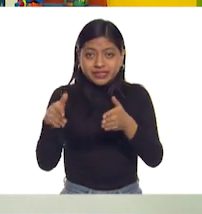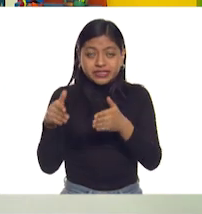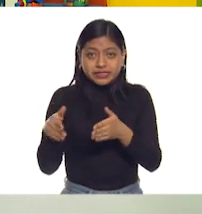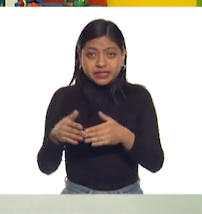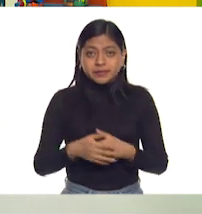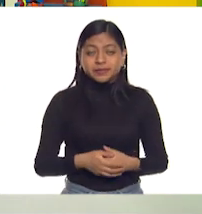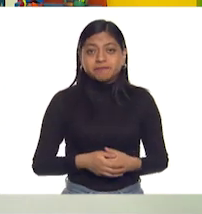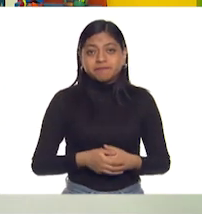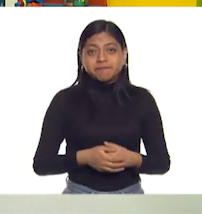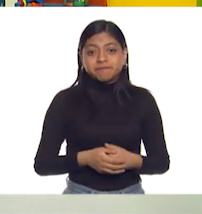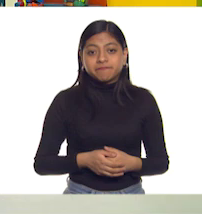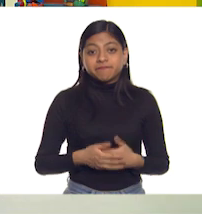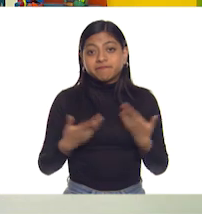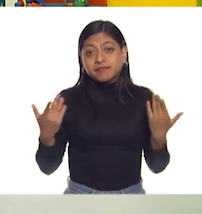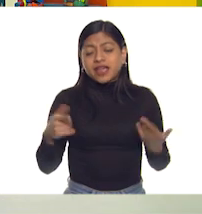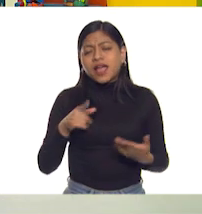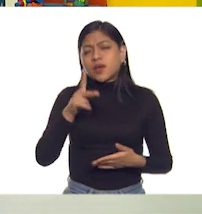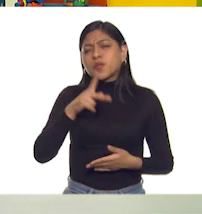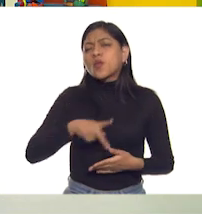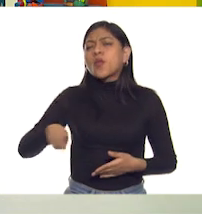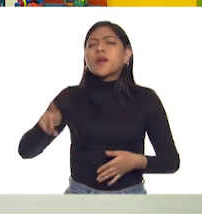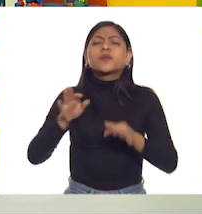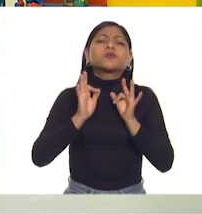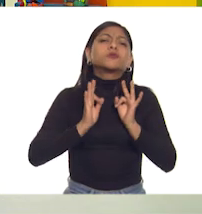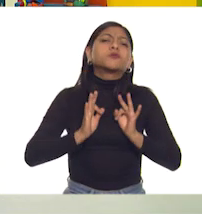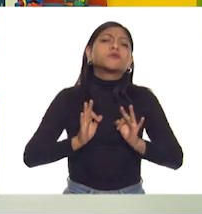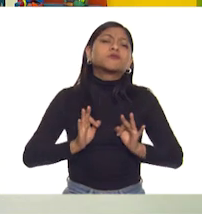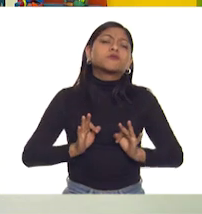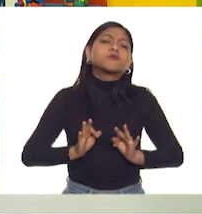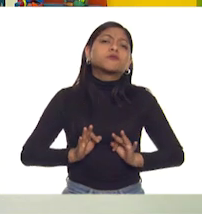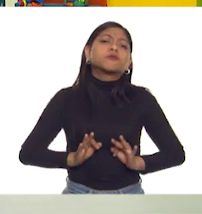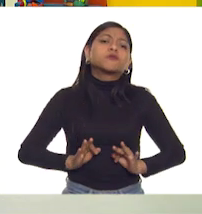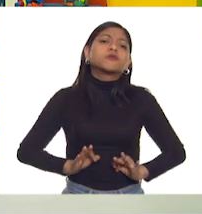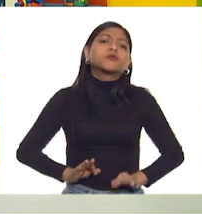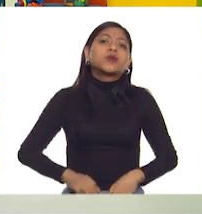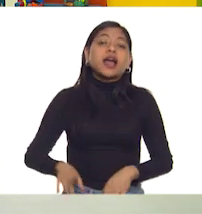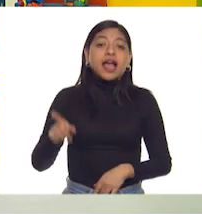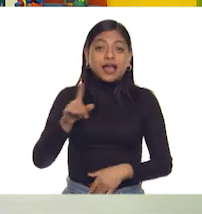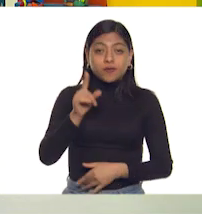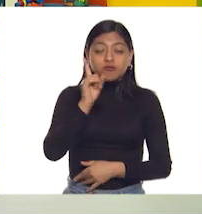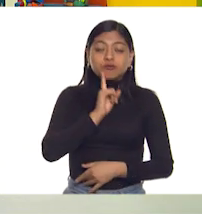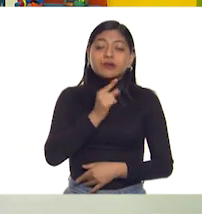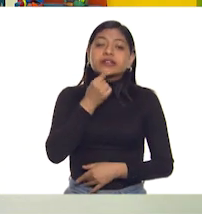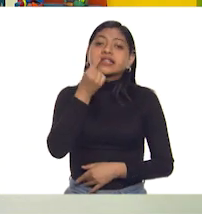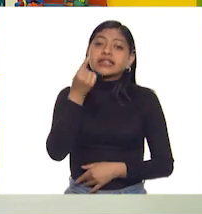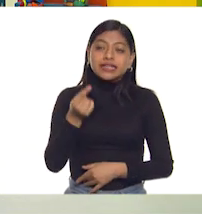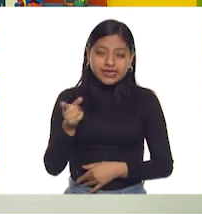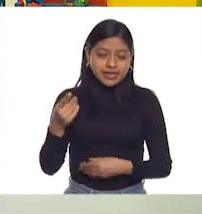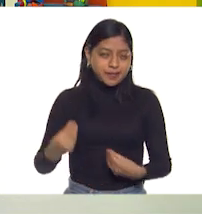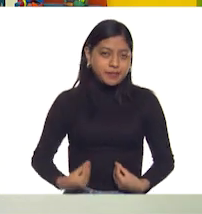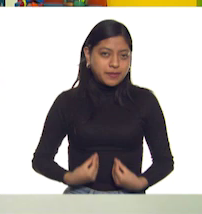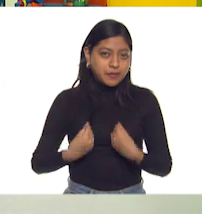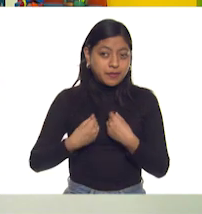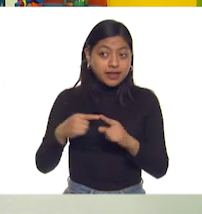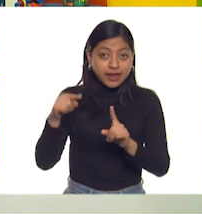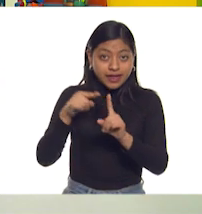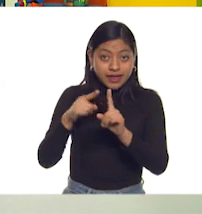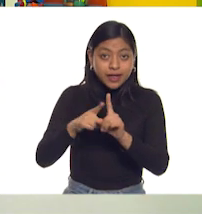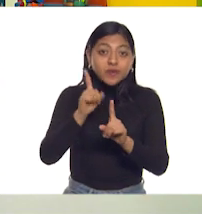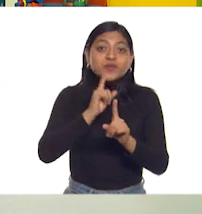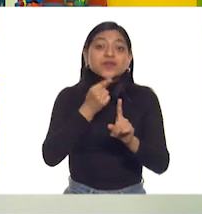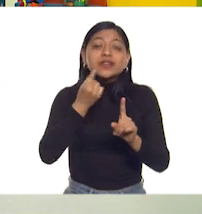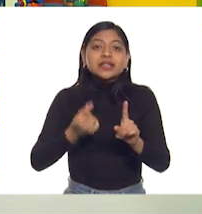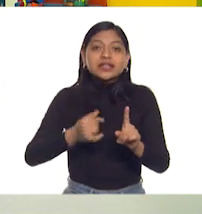porque nunca pasaba nada, ahí vivía una niña que se llamaba Juanita. Y Juanita era